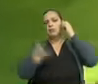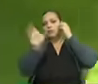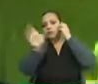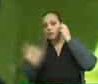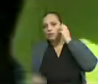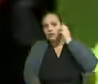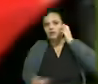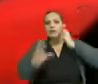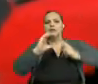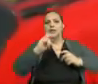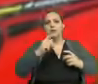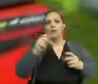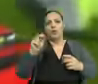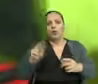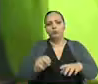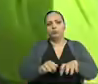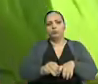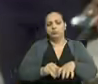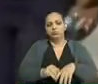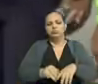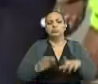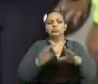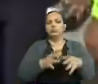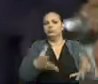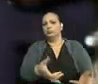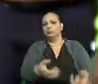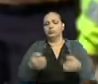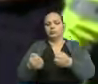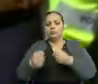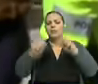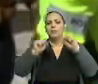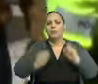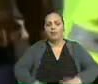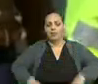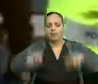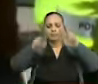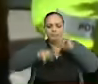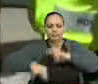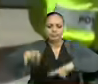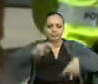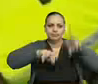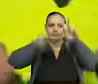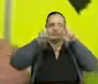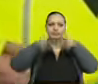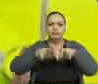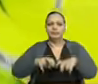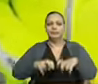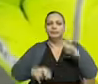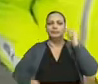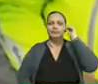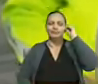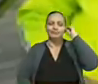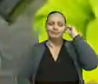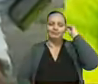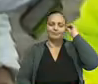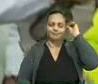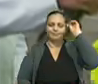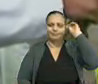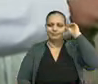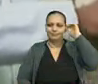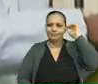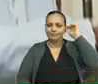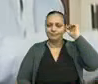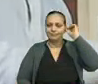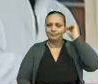flash memories, que servirán para continuar con el proceso investigativo, señaló la Fiscalía. Pueden darnos